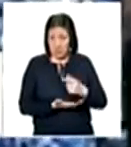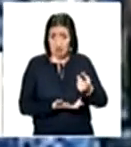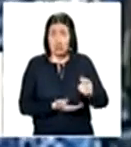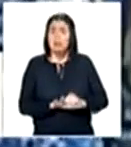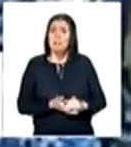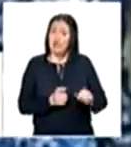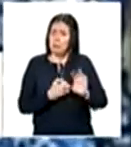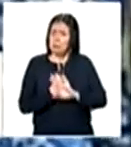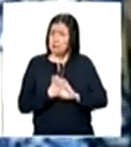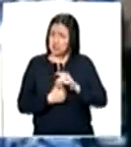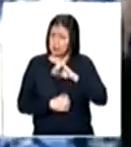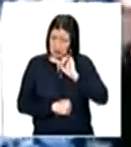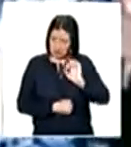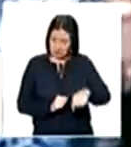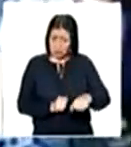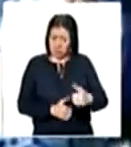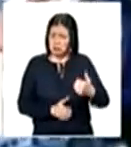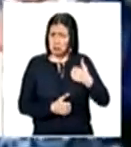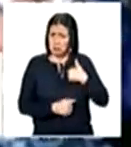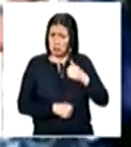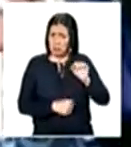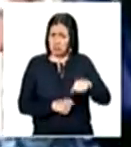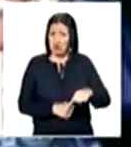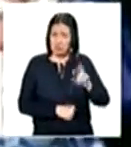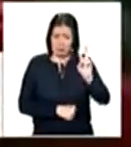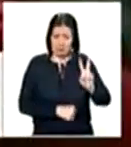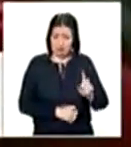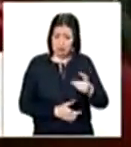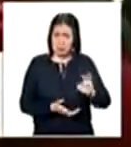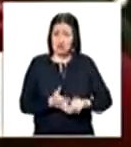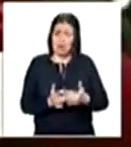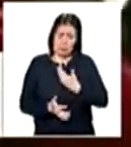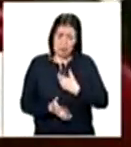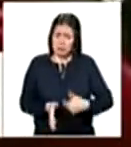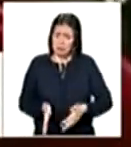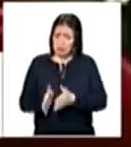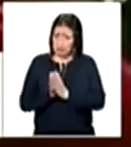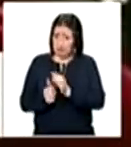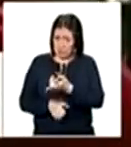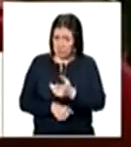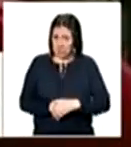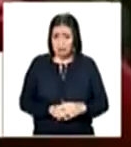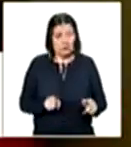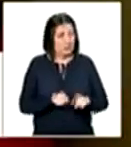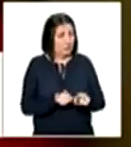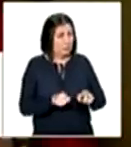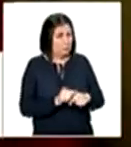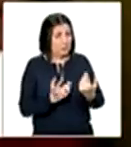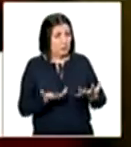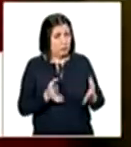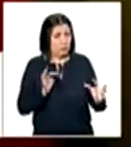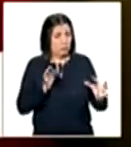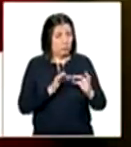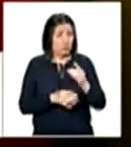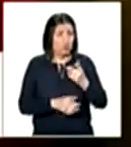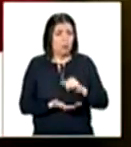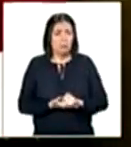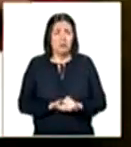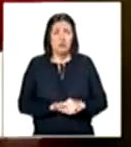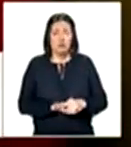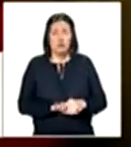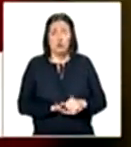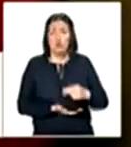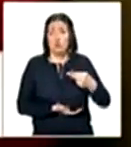en su defensa y dijo que era un soldado más para Venezuela, si el presidente lo pedía. También tuvo una estrecha relación con los fenecidos dictadores